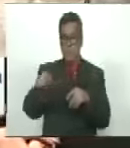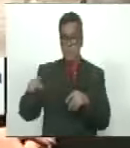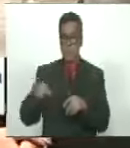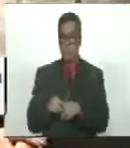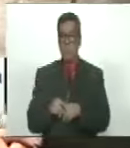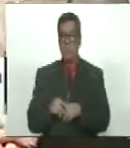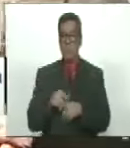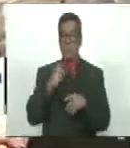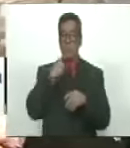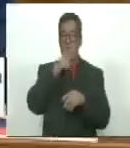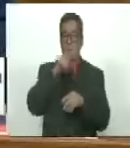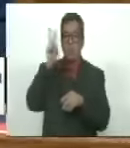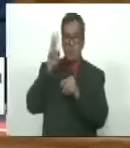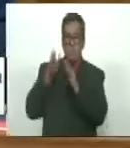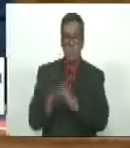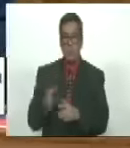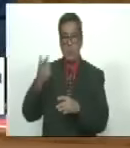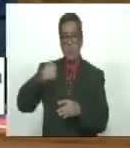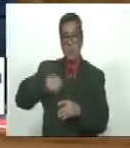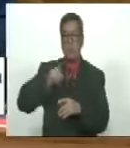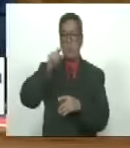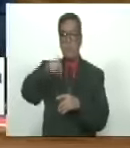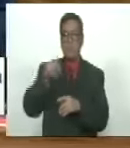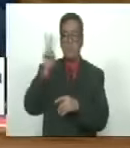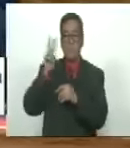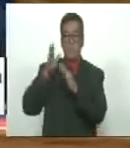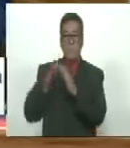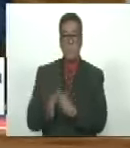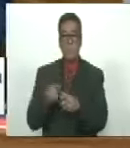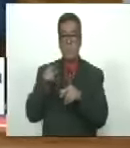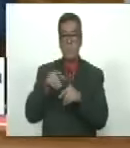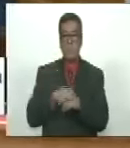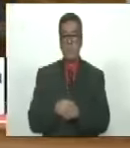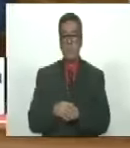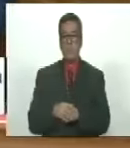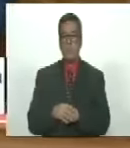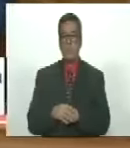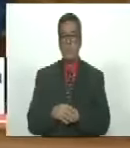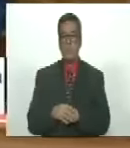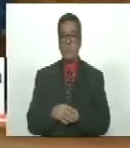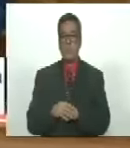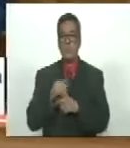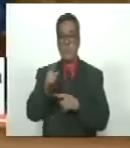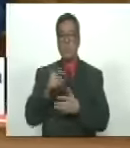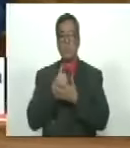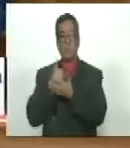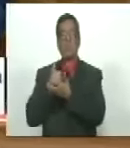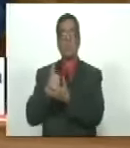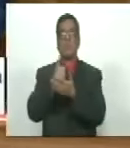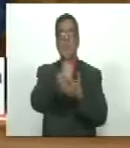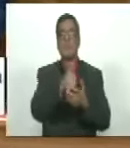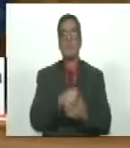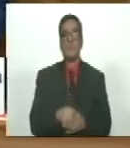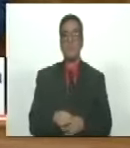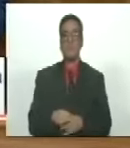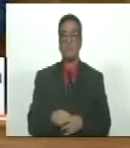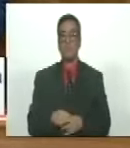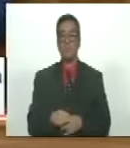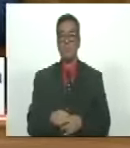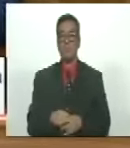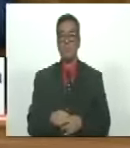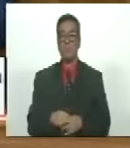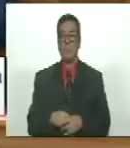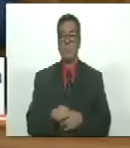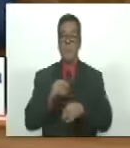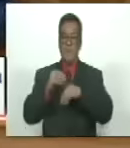que se hagan llamar venezolanos o que tengan la nacionalidad venezolana y que cooperen, que de